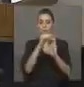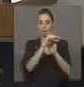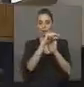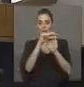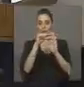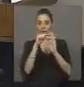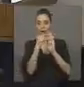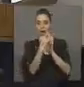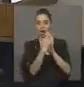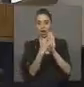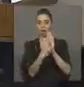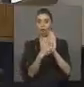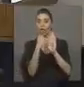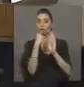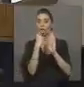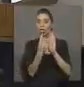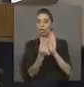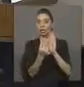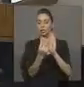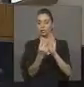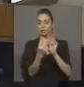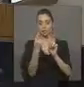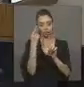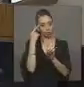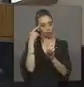dice que se propone